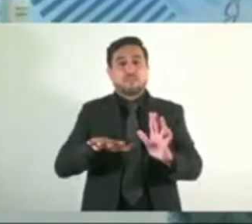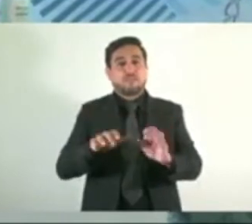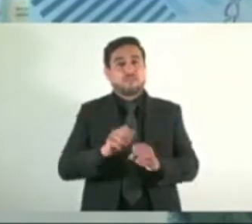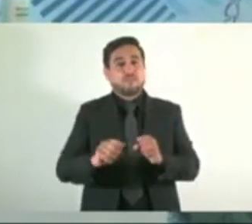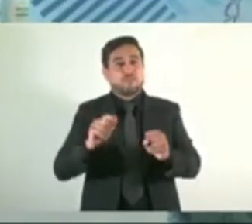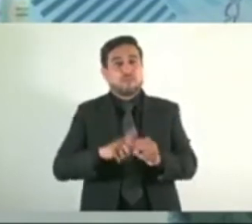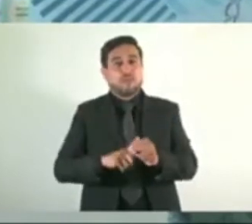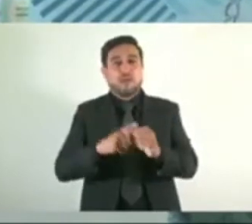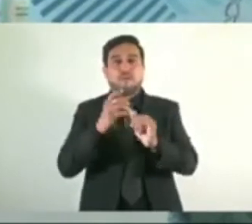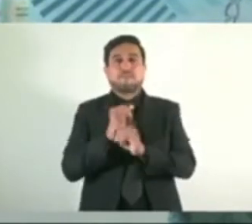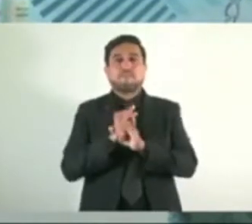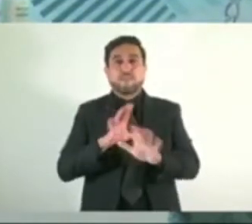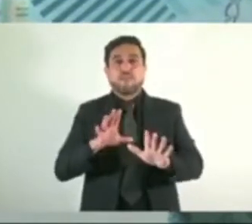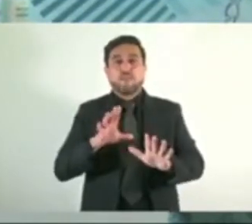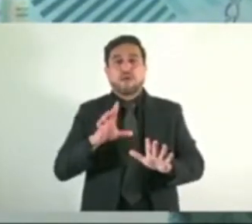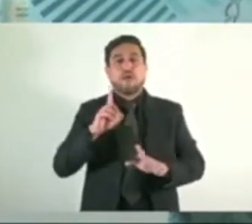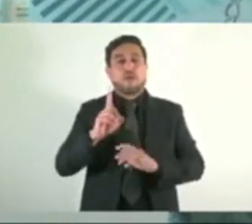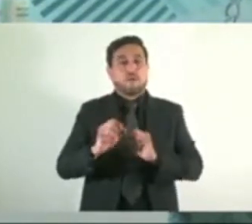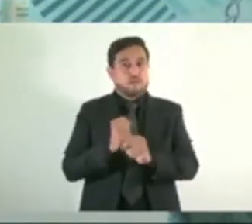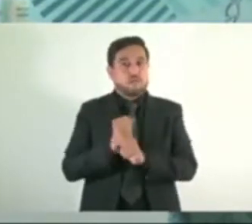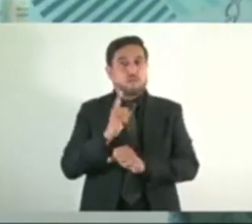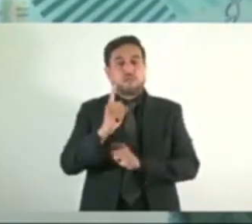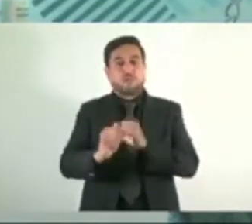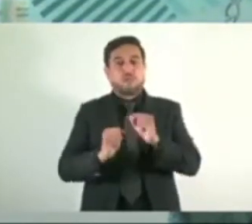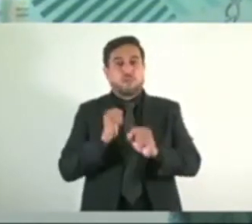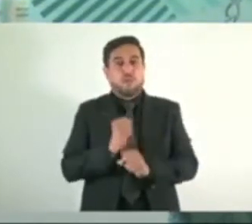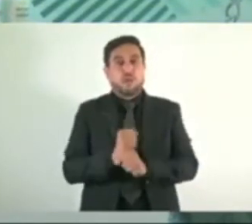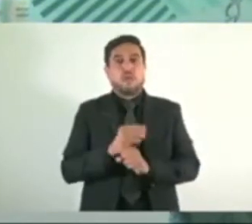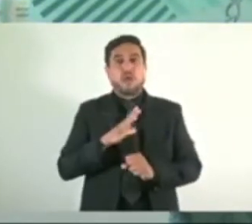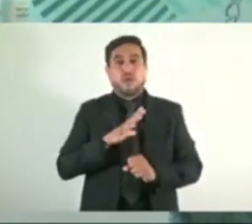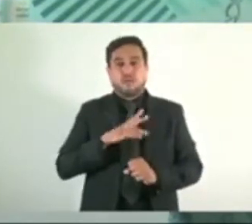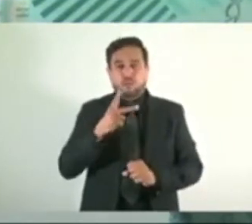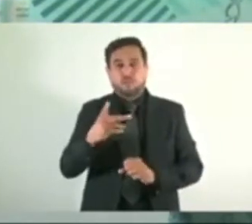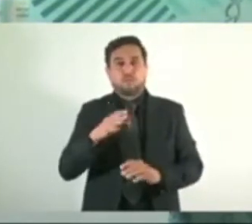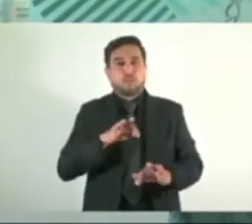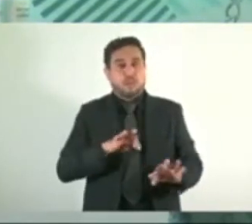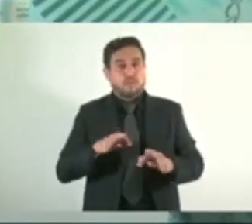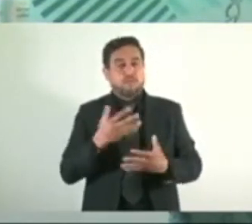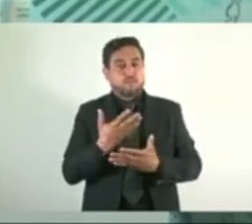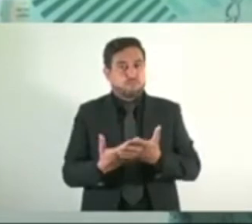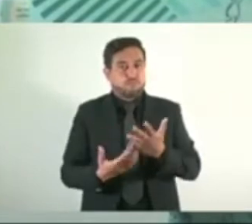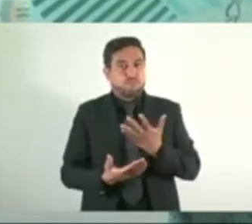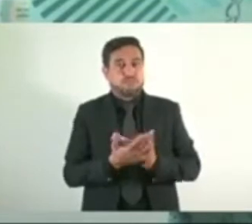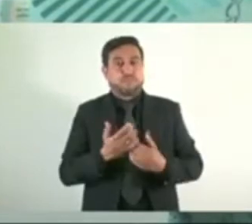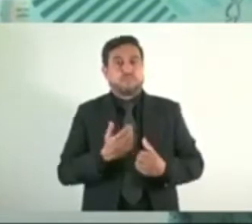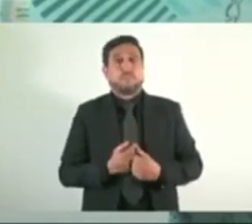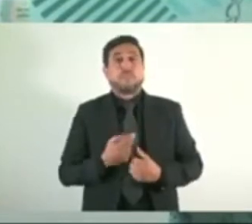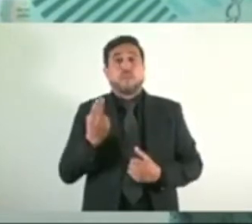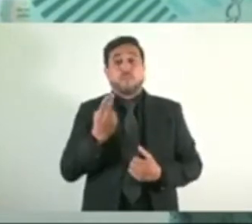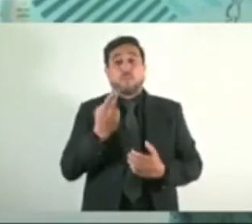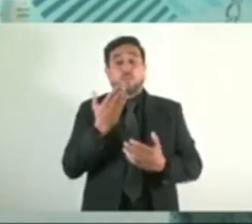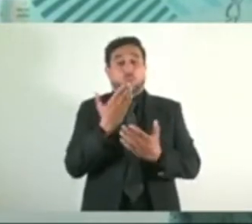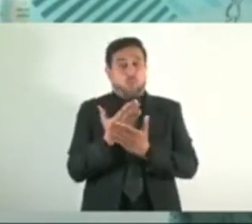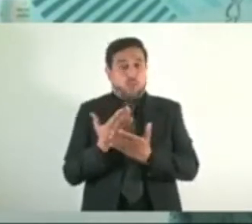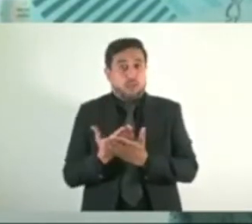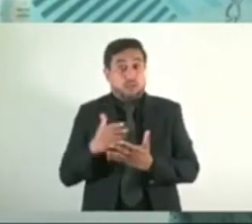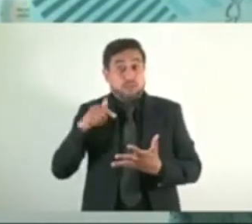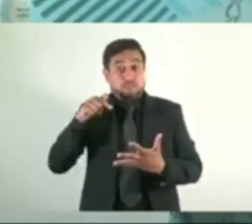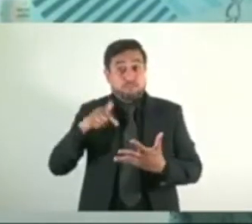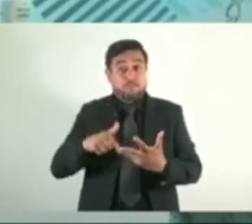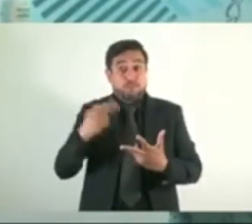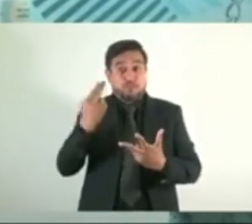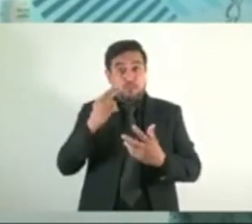un informe anual pormenorizado de sus labores. La rendición de cuentas es un elemento